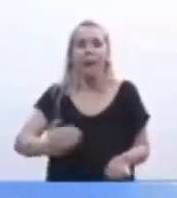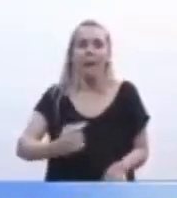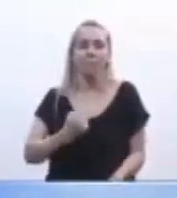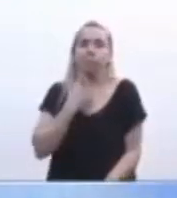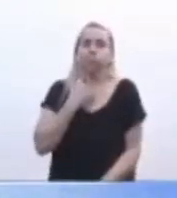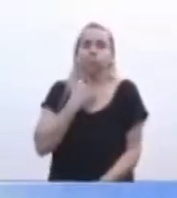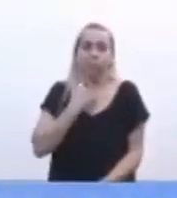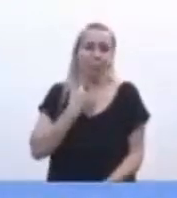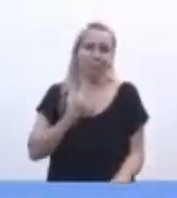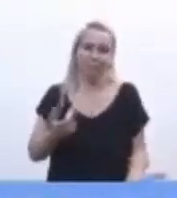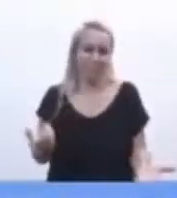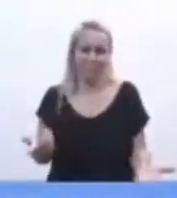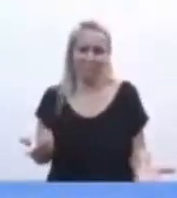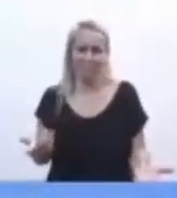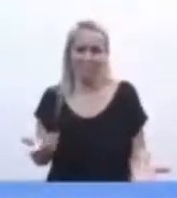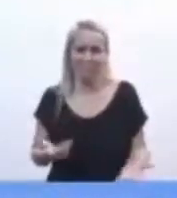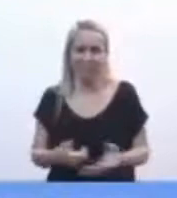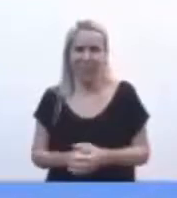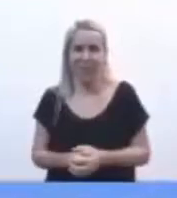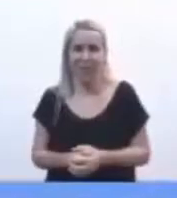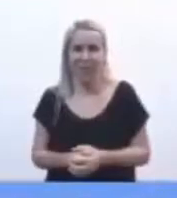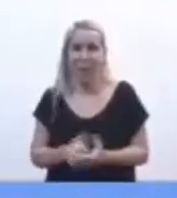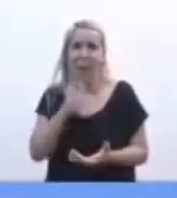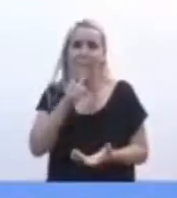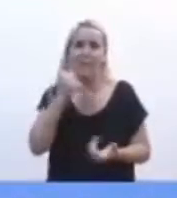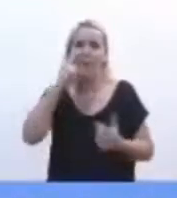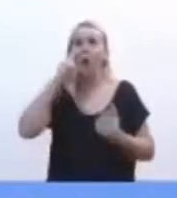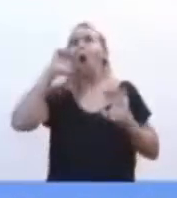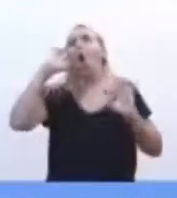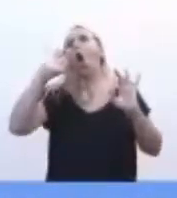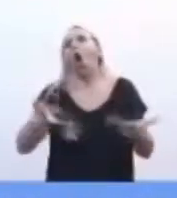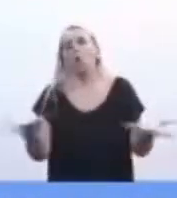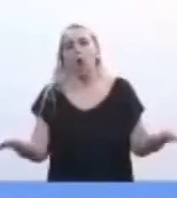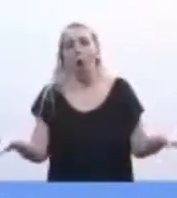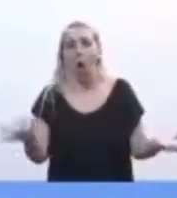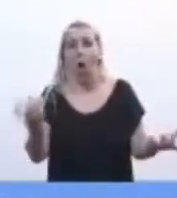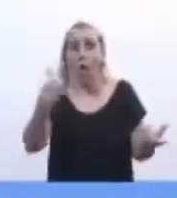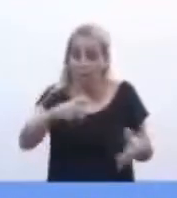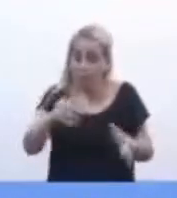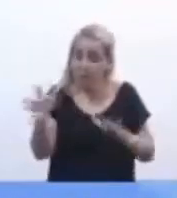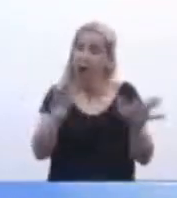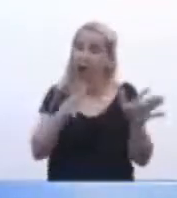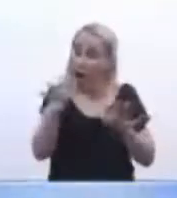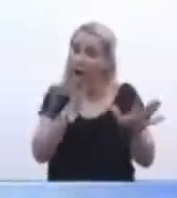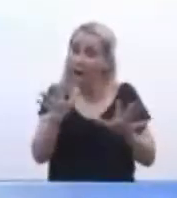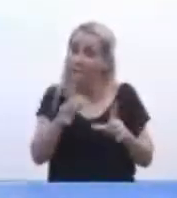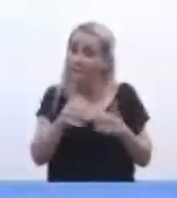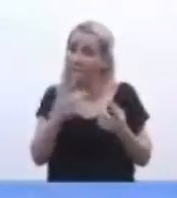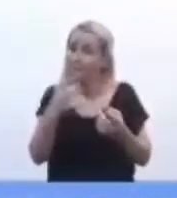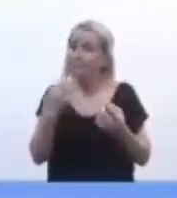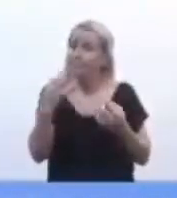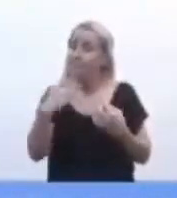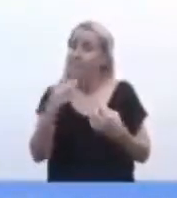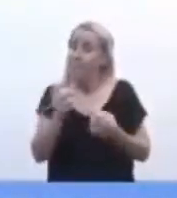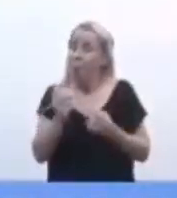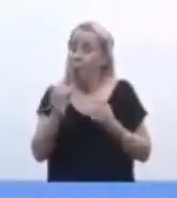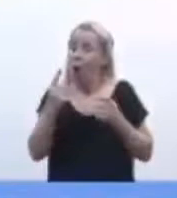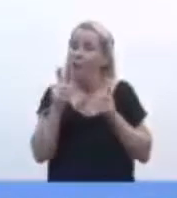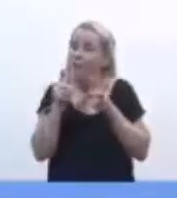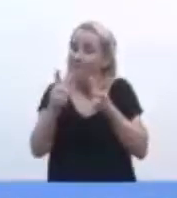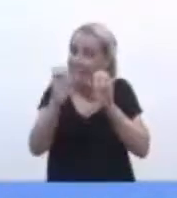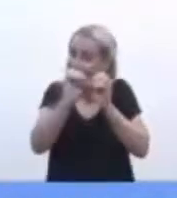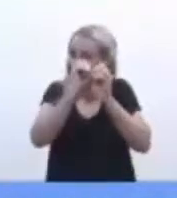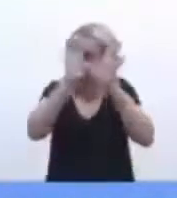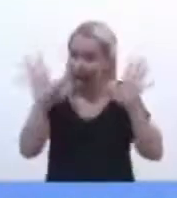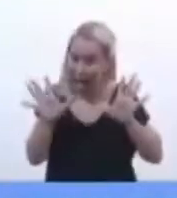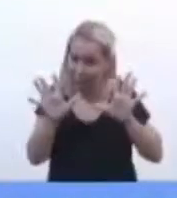deseado parece una obviedad a una auto auto logía pero a veces hay que aclarar hasta luego obvio por el